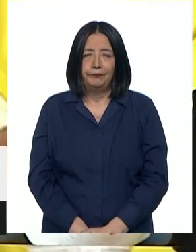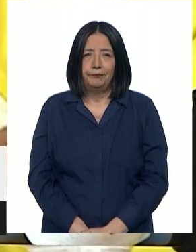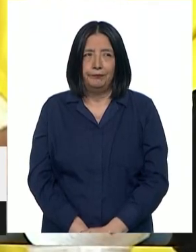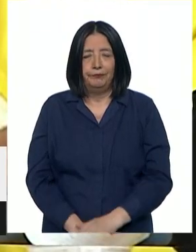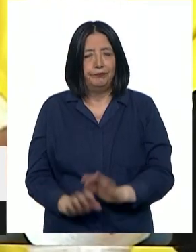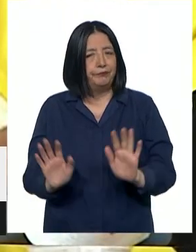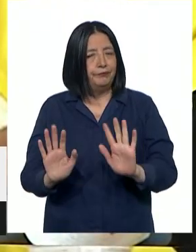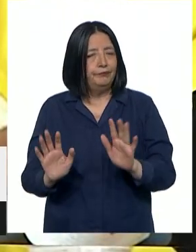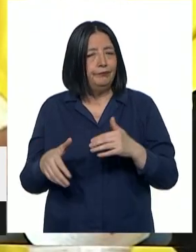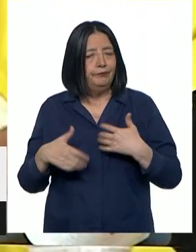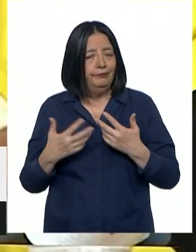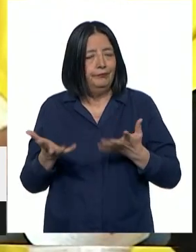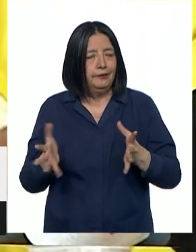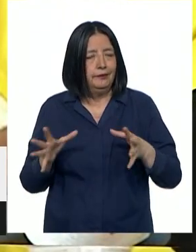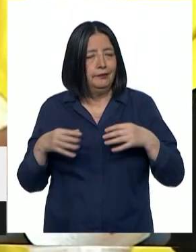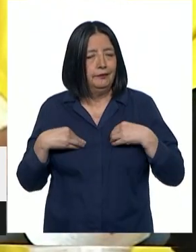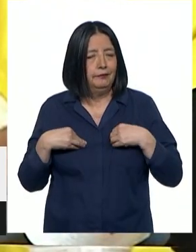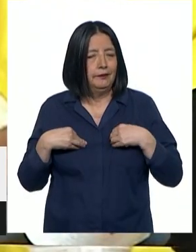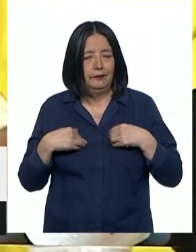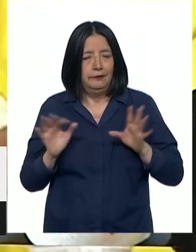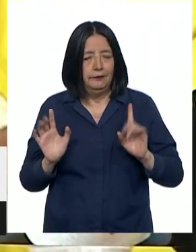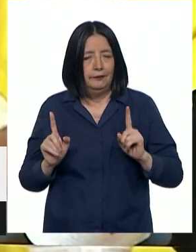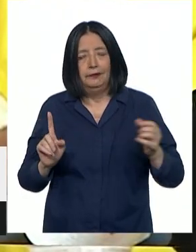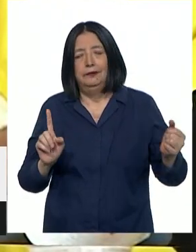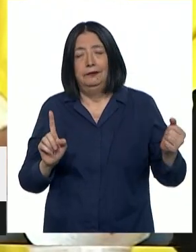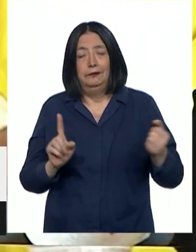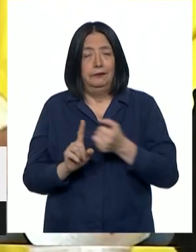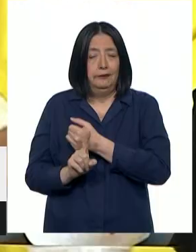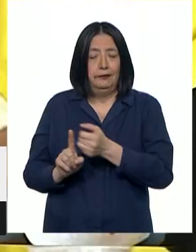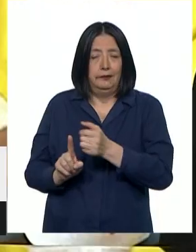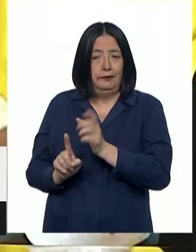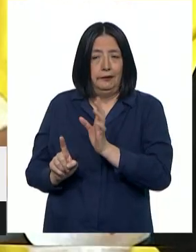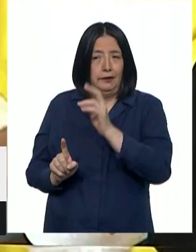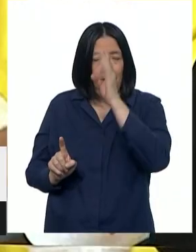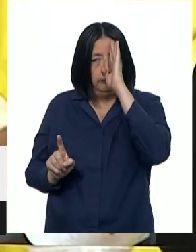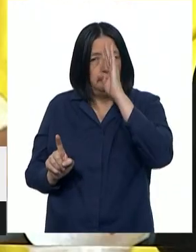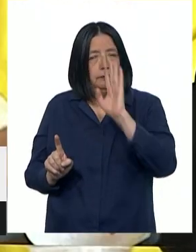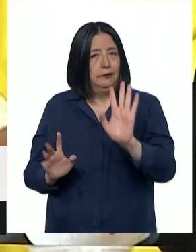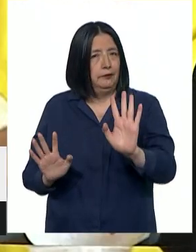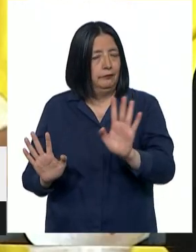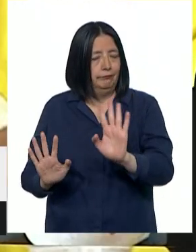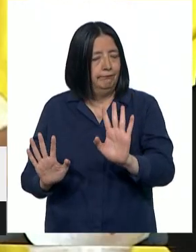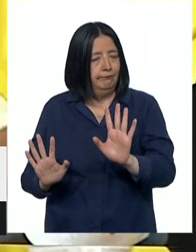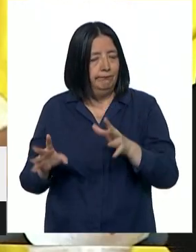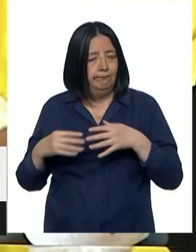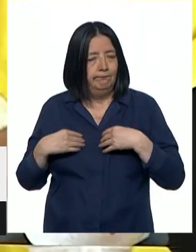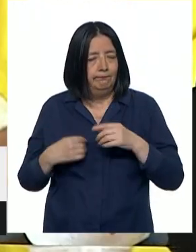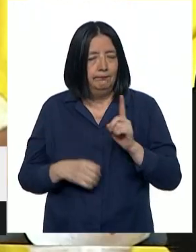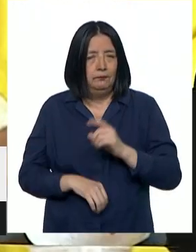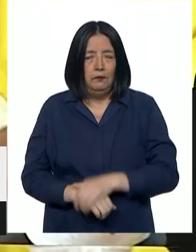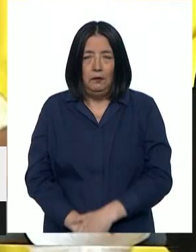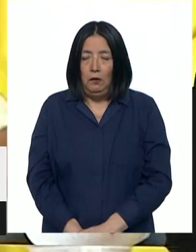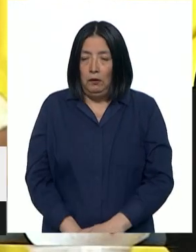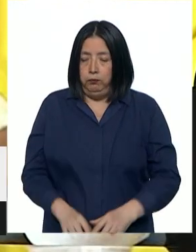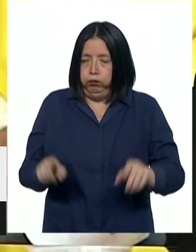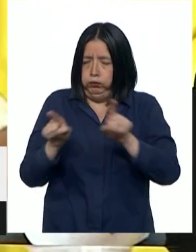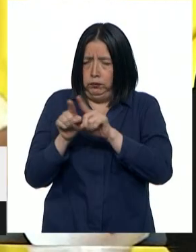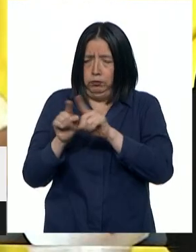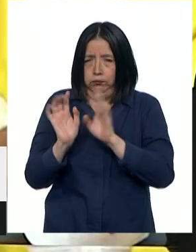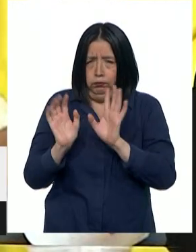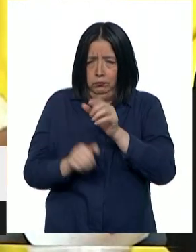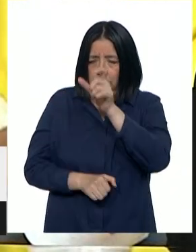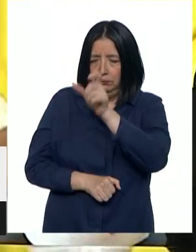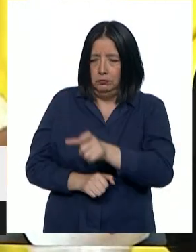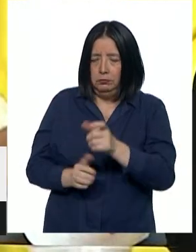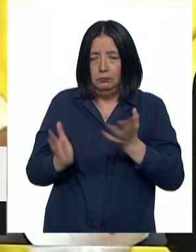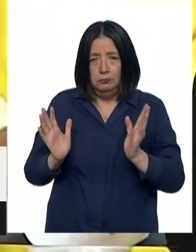No se puede permitir que se agreda a nuestra Policía Nacional, que también son